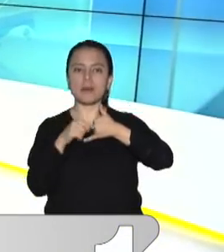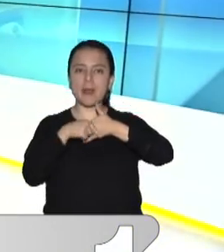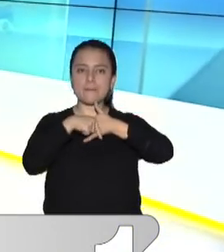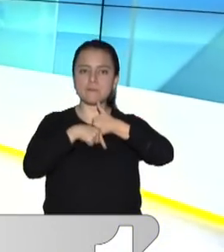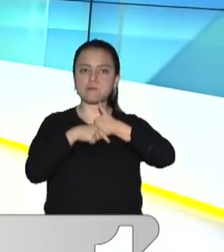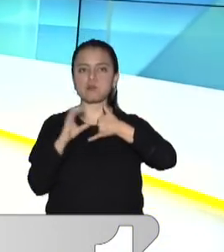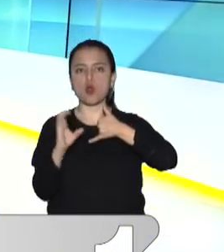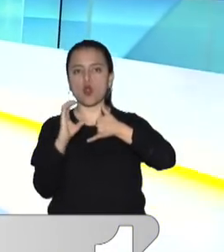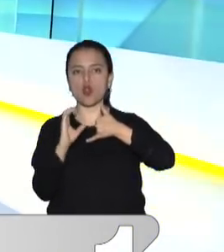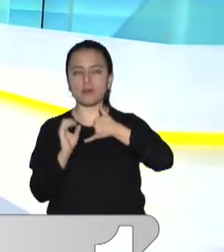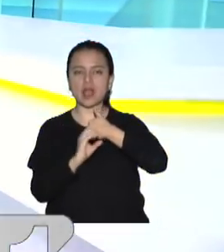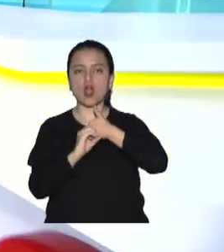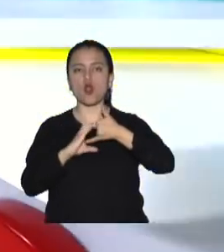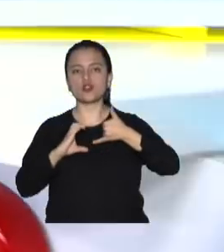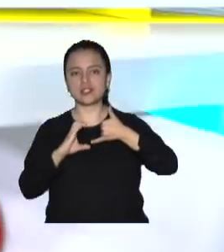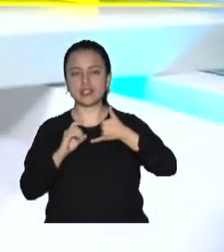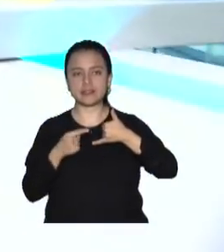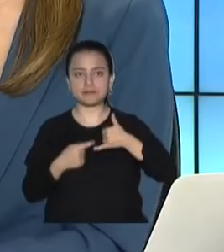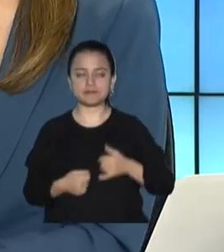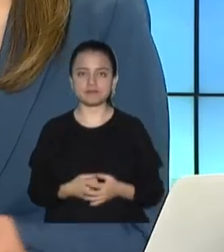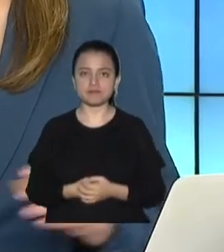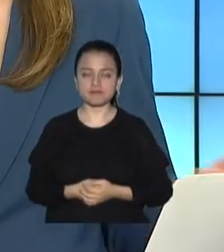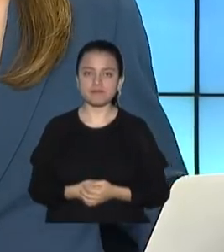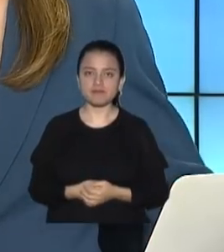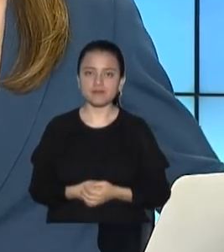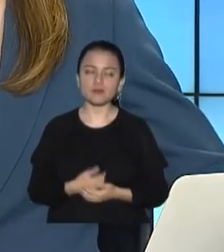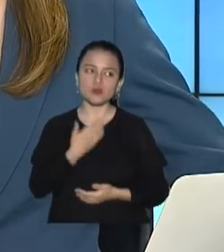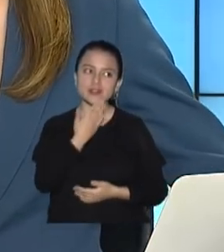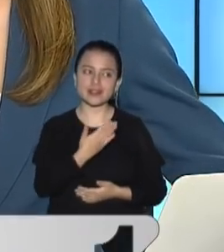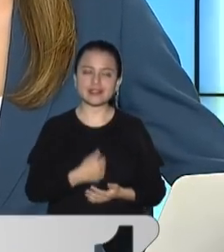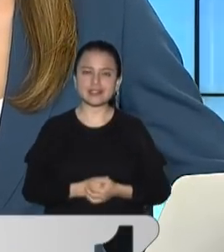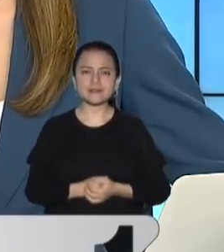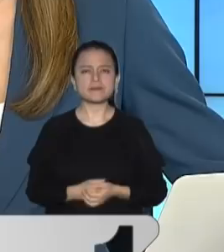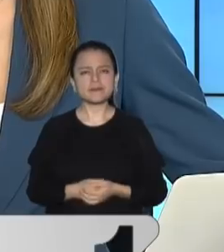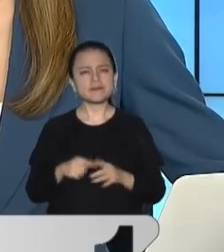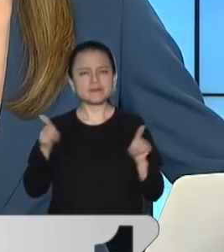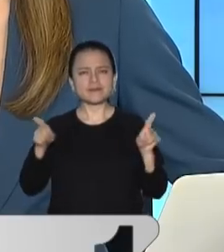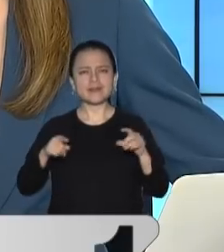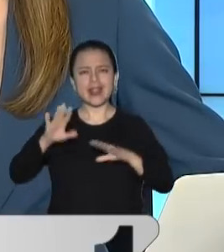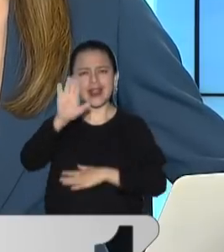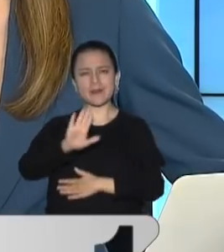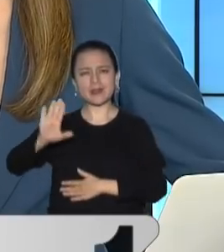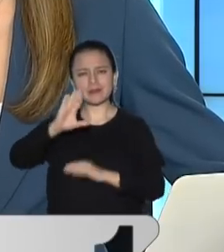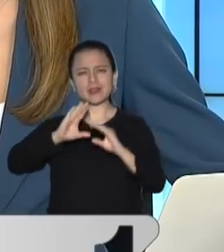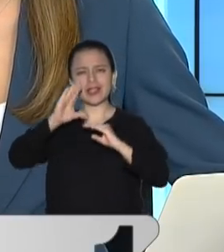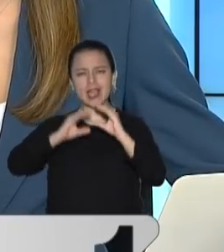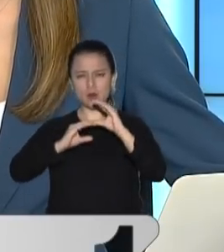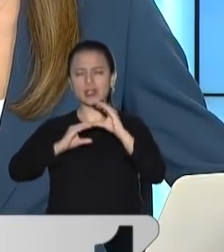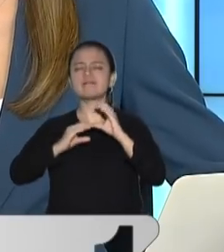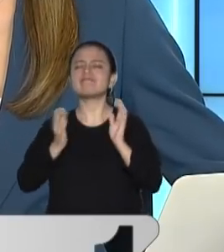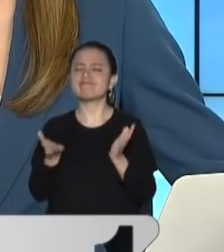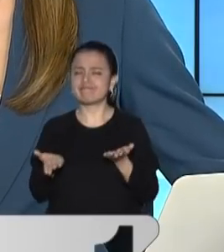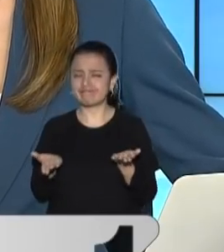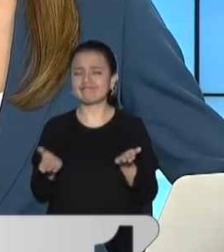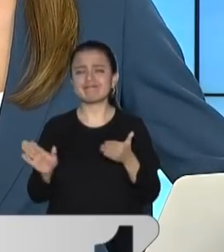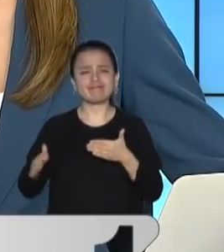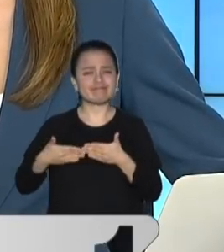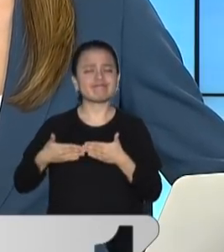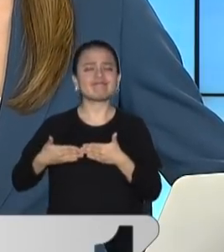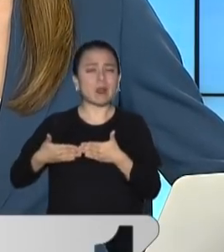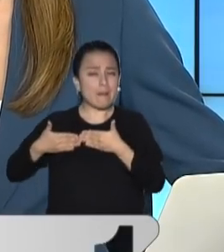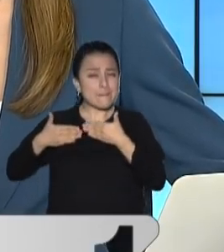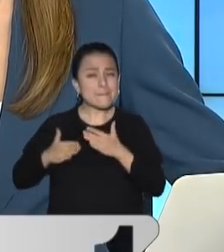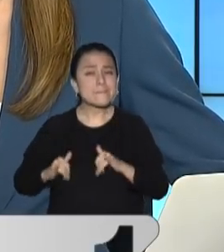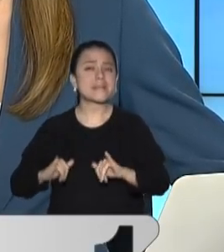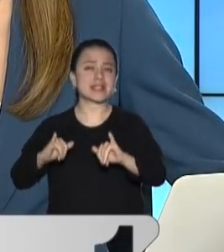Sánchez, para Noticentro 1, CMI. Muchas gracias, Héctor. Y en el departamento del Cauca continúa bloqueado. Taponamientos en diferentes